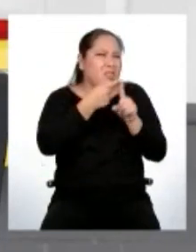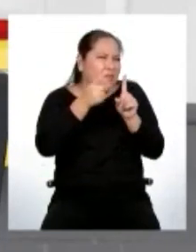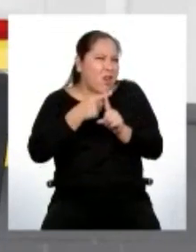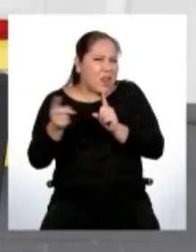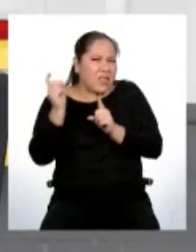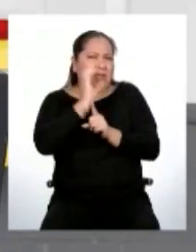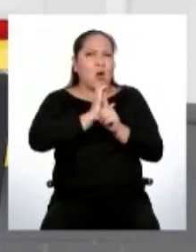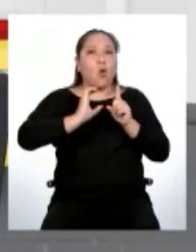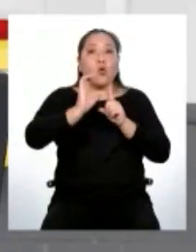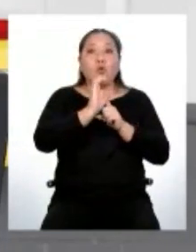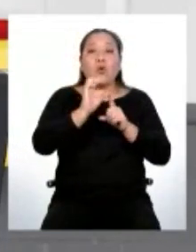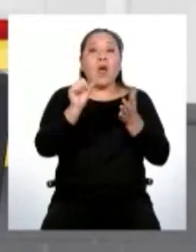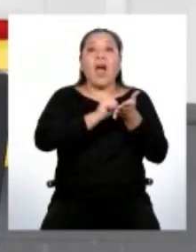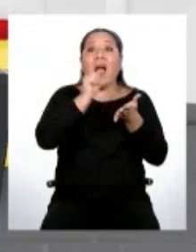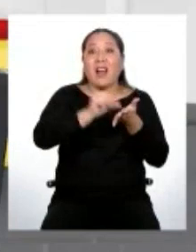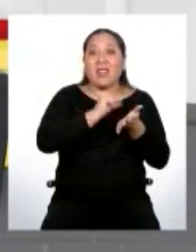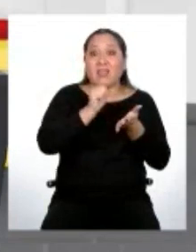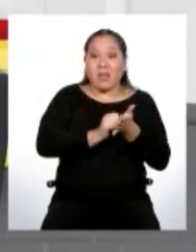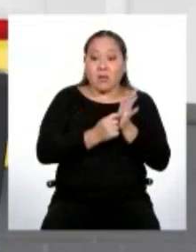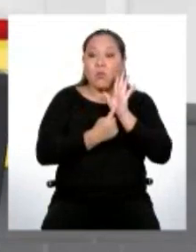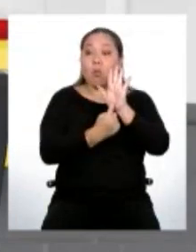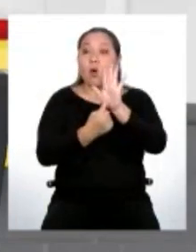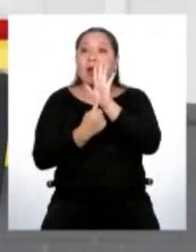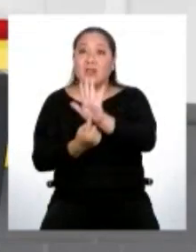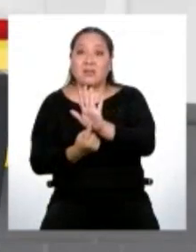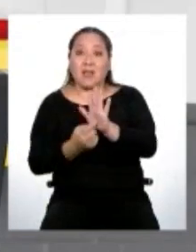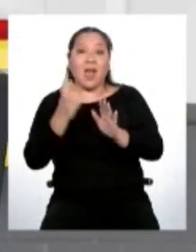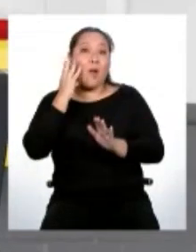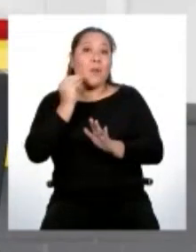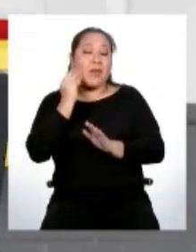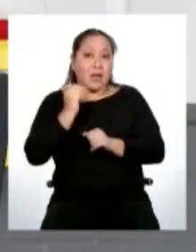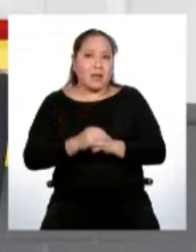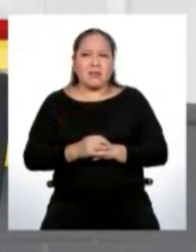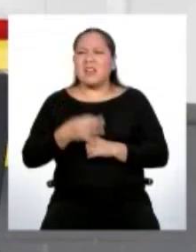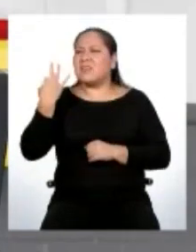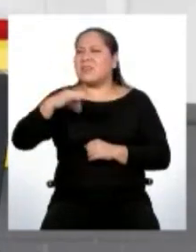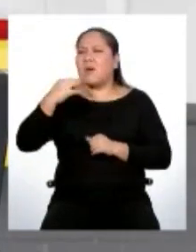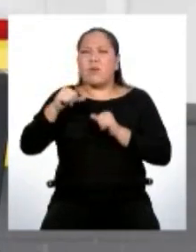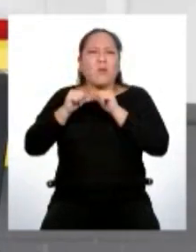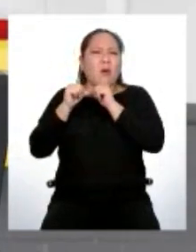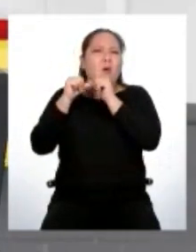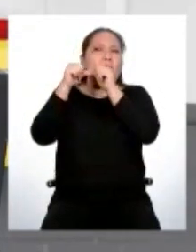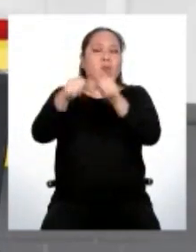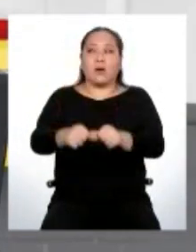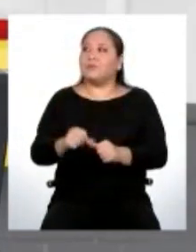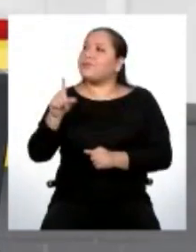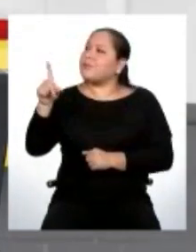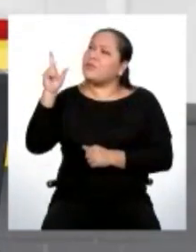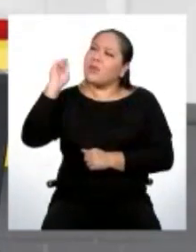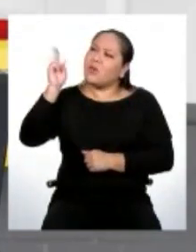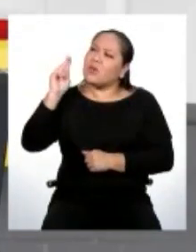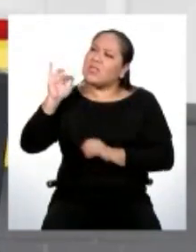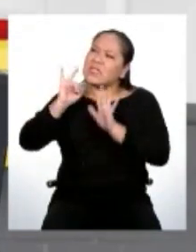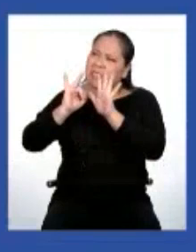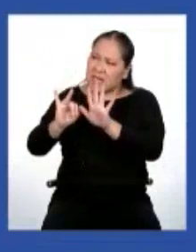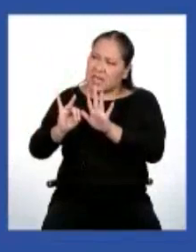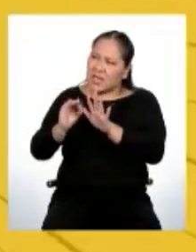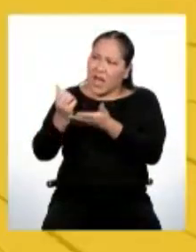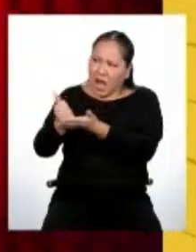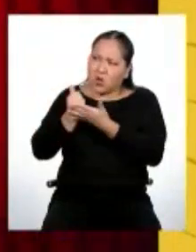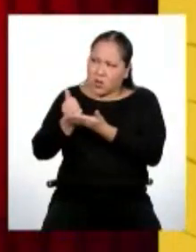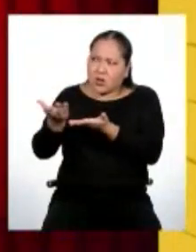a existir siempre. Profesora, me mencionó que tenía una lista sobre los 7 beneficios que nos da el teatro, ¿no es